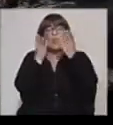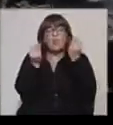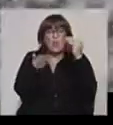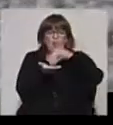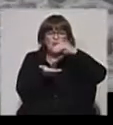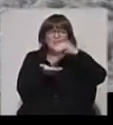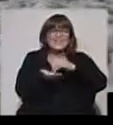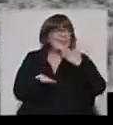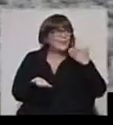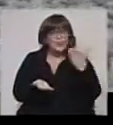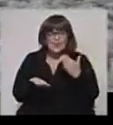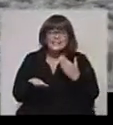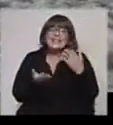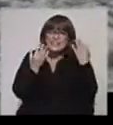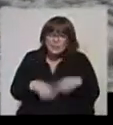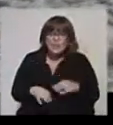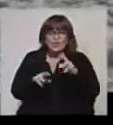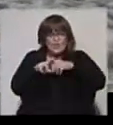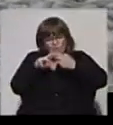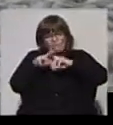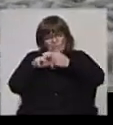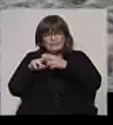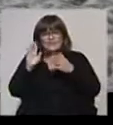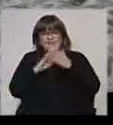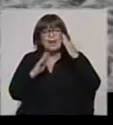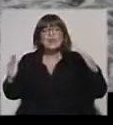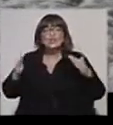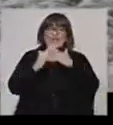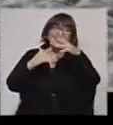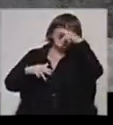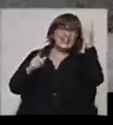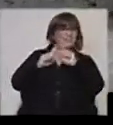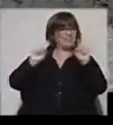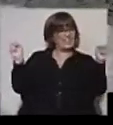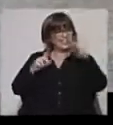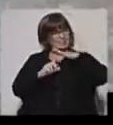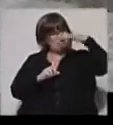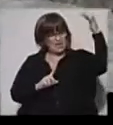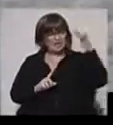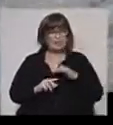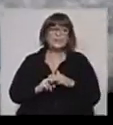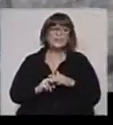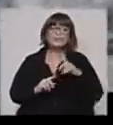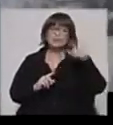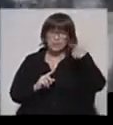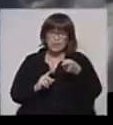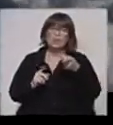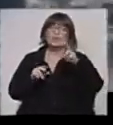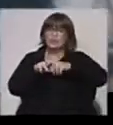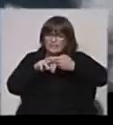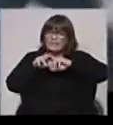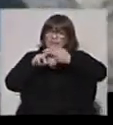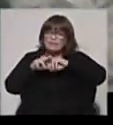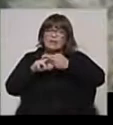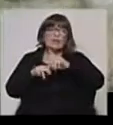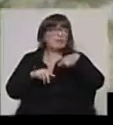son tan bonitas que vale la pena repetirlas. Una cosa es la montaña en verano, otra cosa es la montaña en invierno, claro. ¿Sí? Y luego las repetimos. Y llegó un